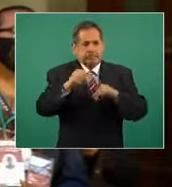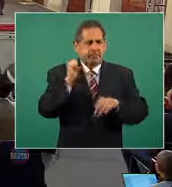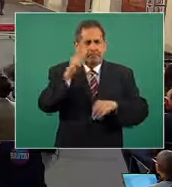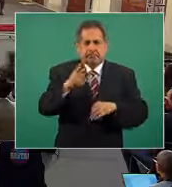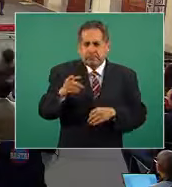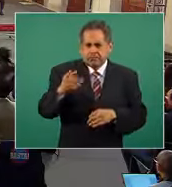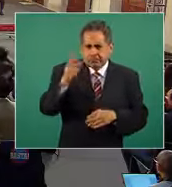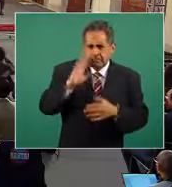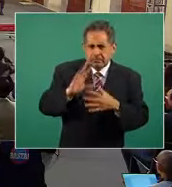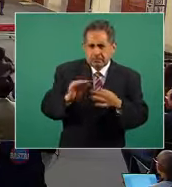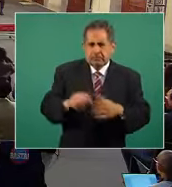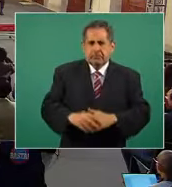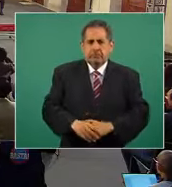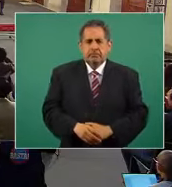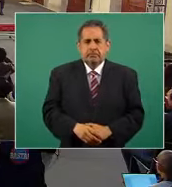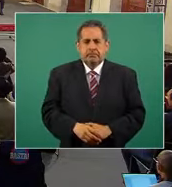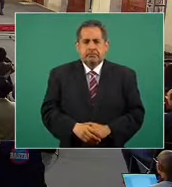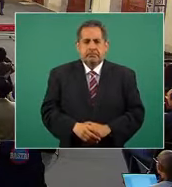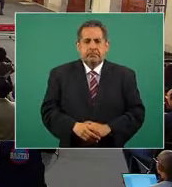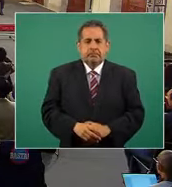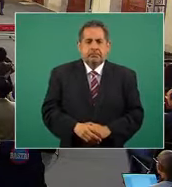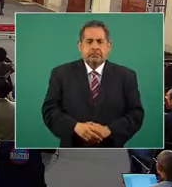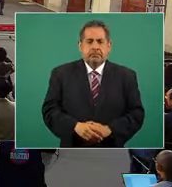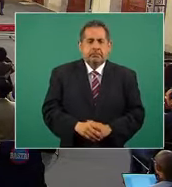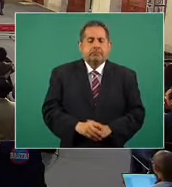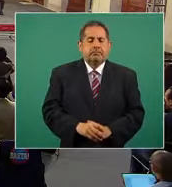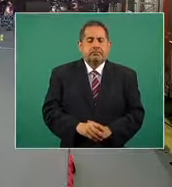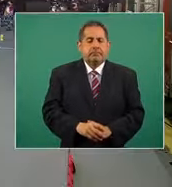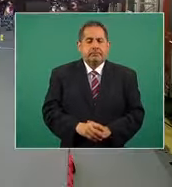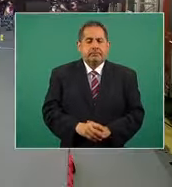canciller. Bueno, entonces.